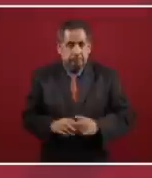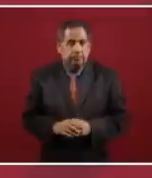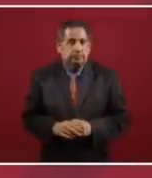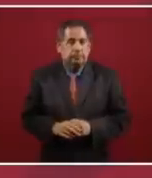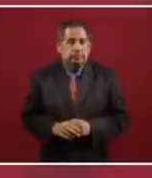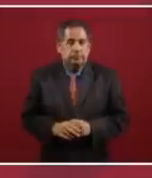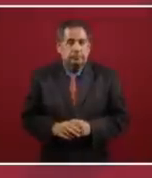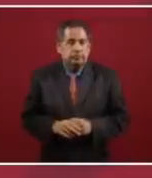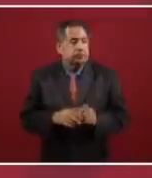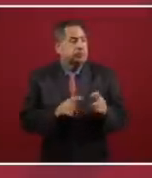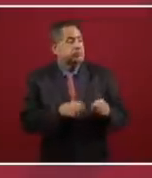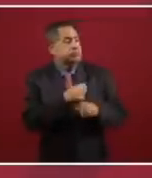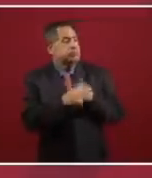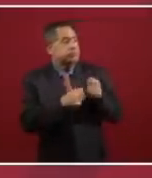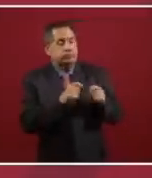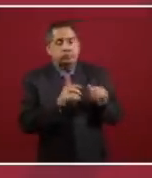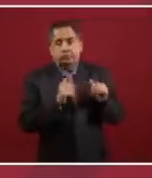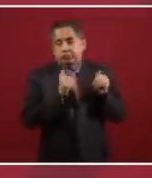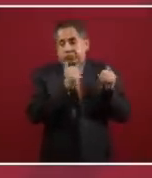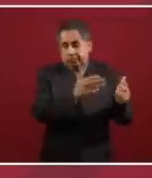que en las tiendas